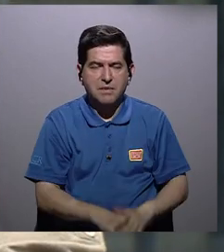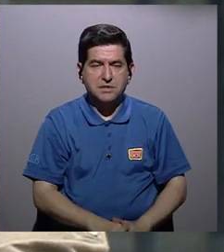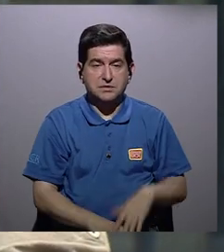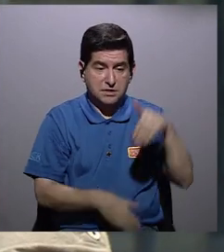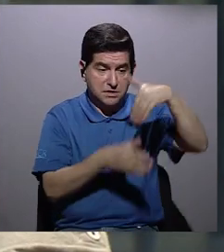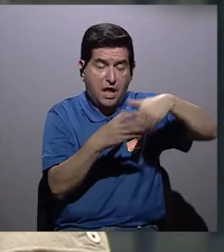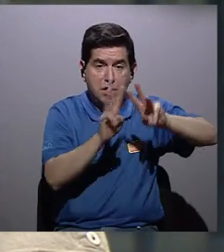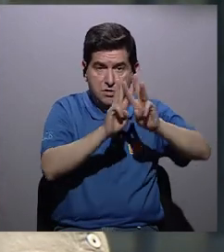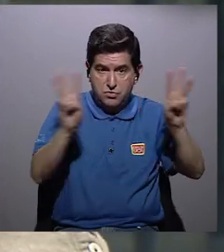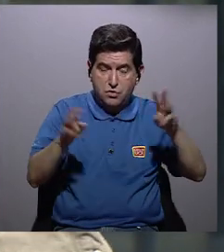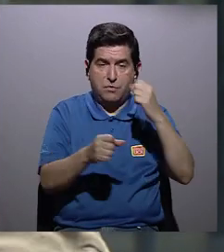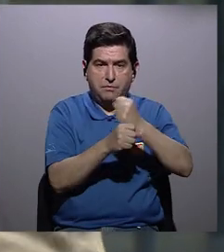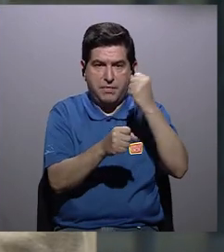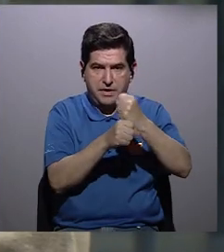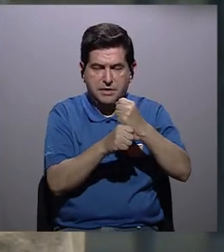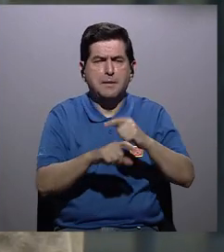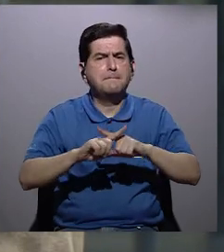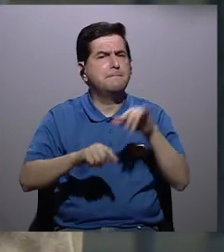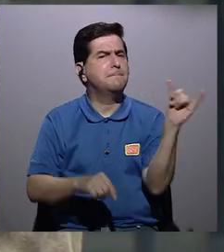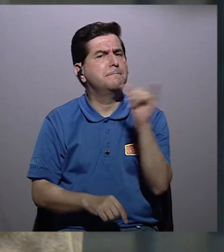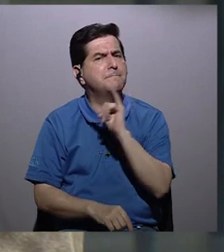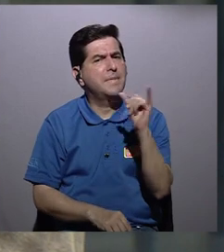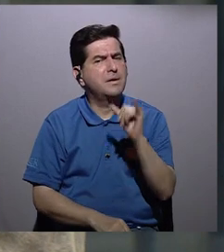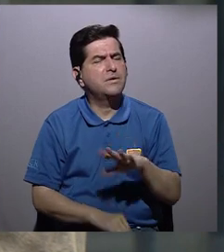para tareas específicas, pero también